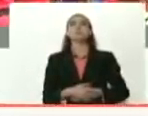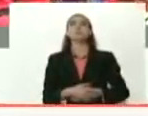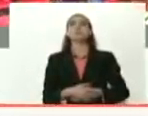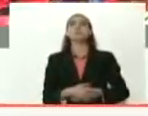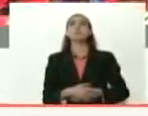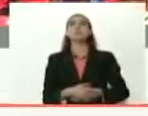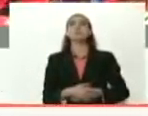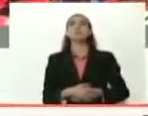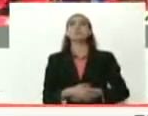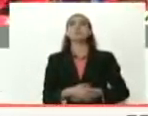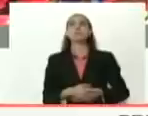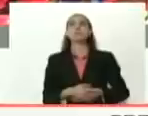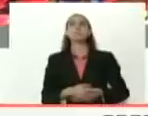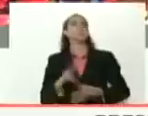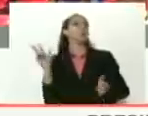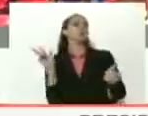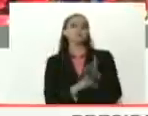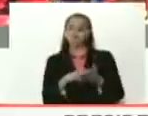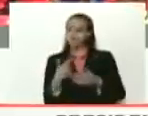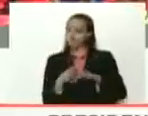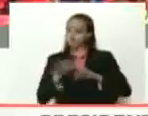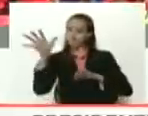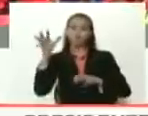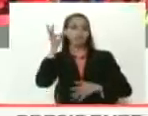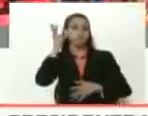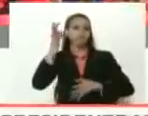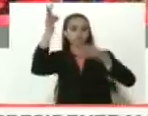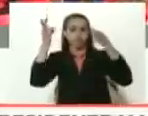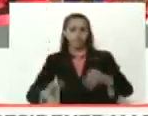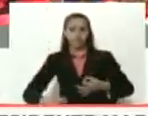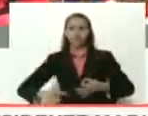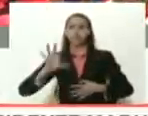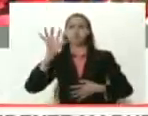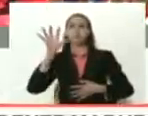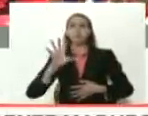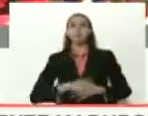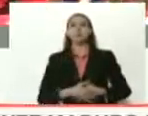Mayoría evidente, aprobada. Mujeres de la patria.